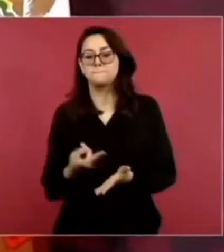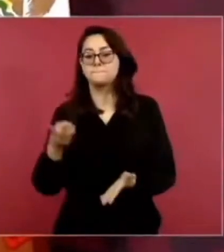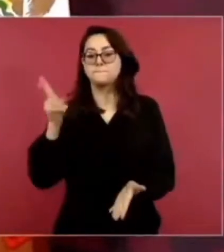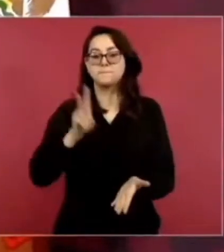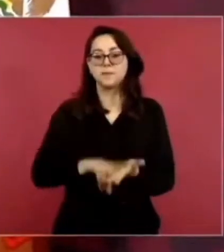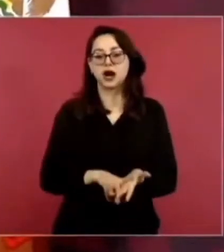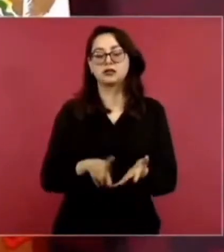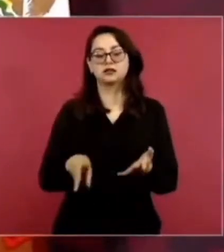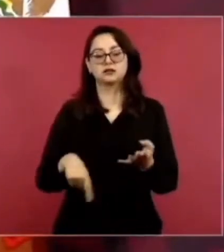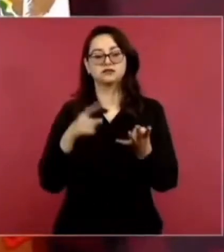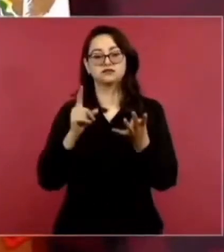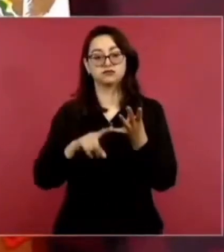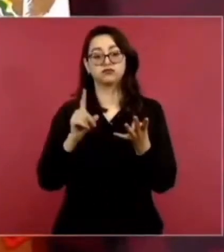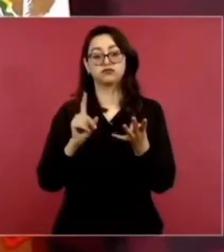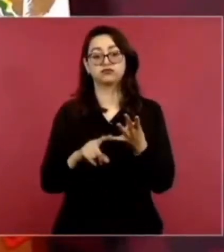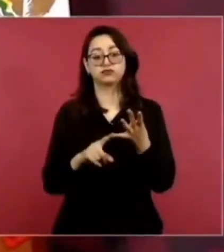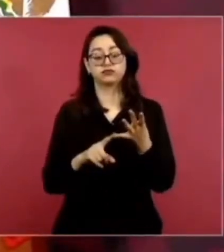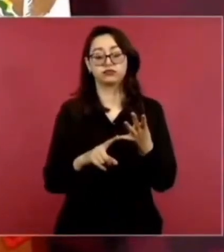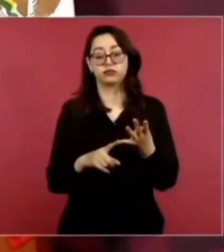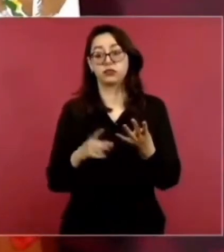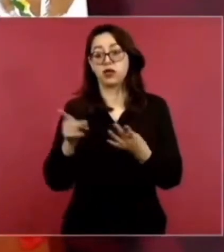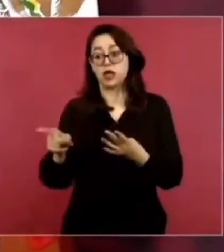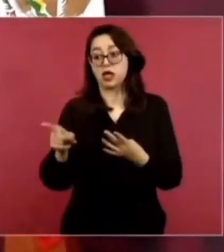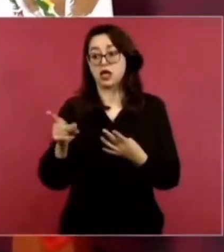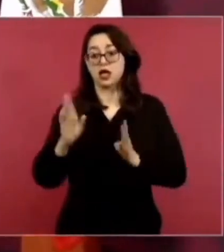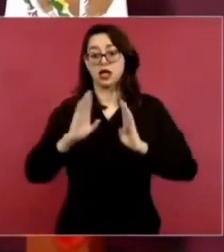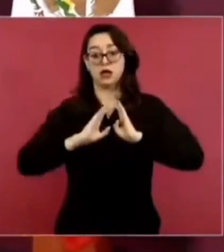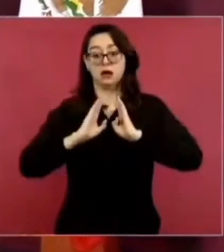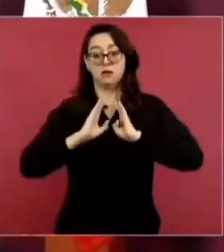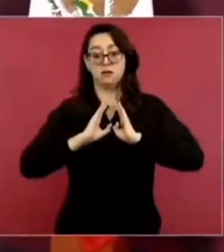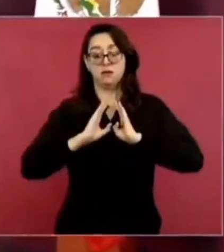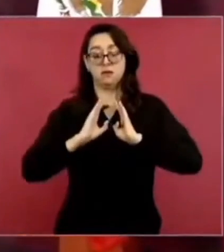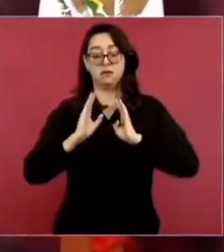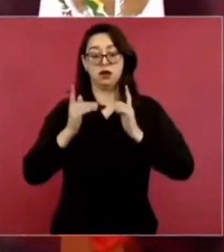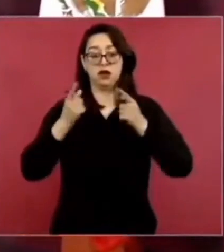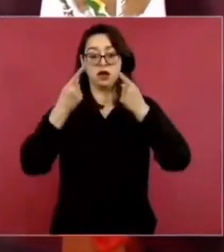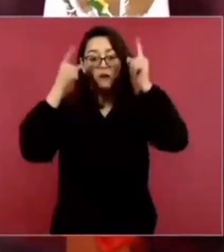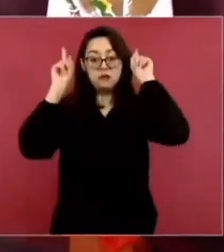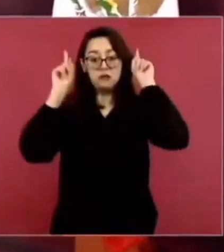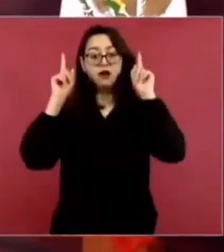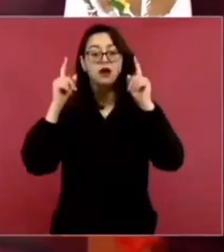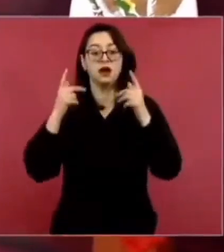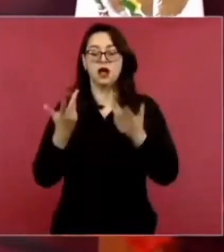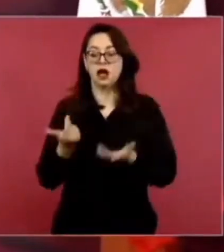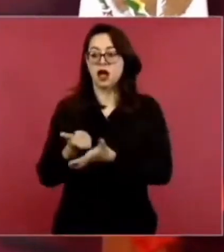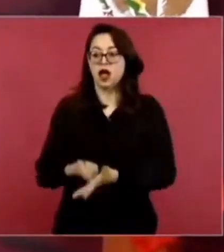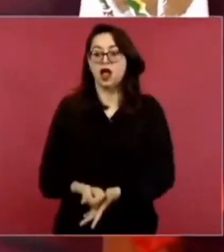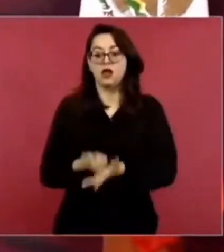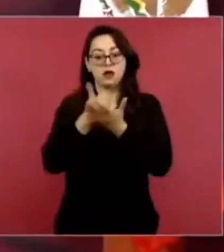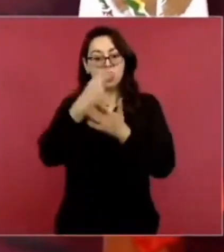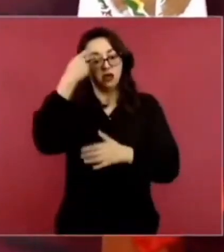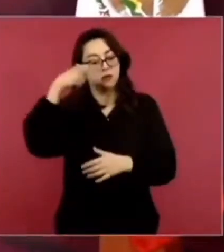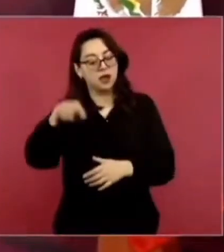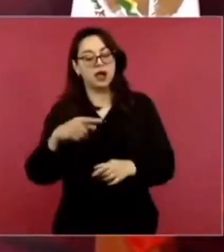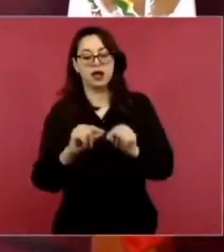porque tiene que ver con la contribución de las Fuerzas Armadas en el desarrollo del país.